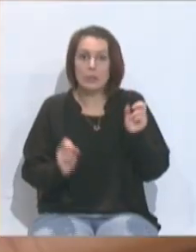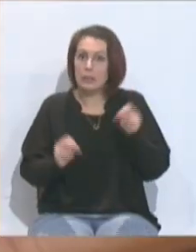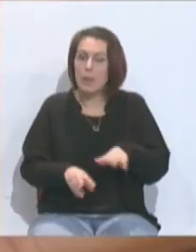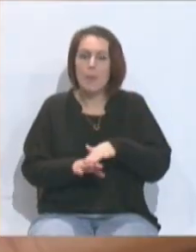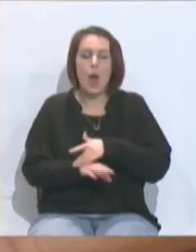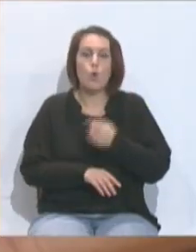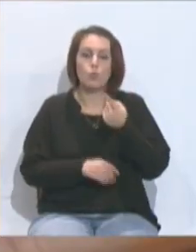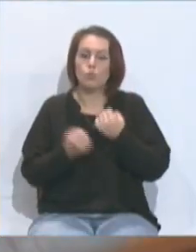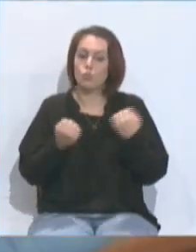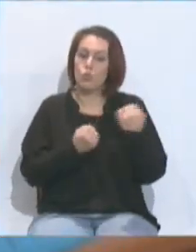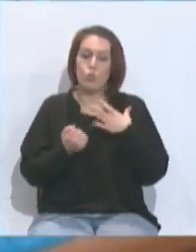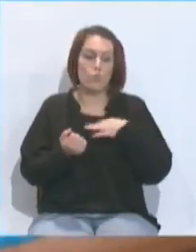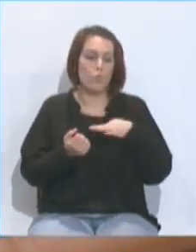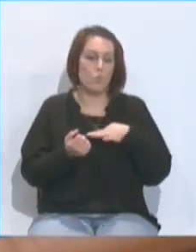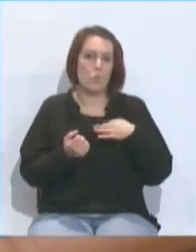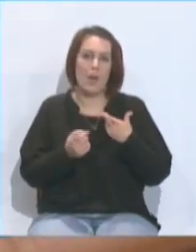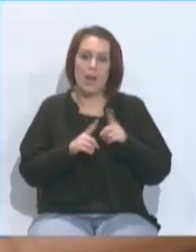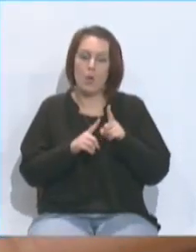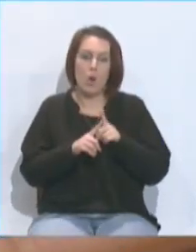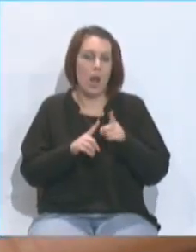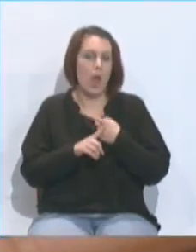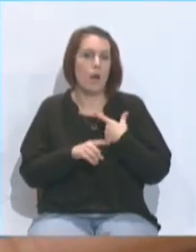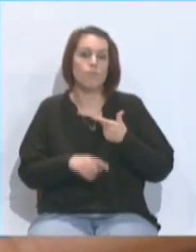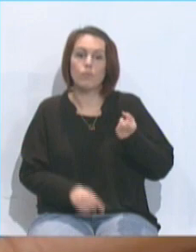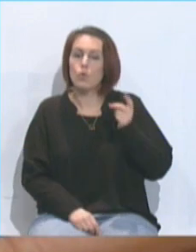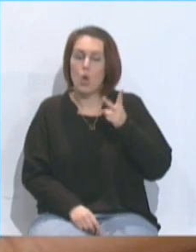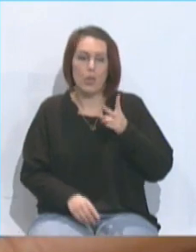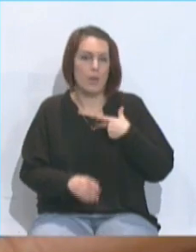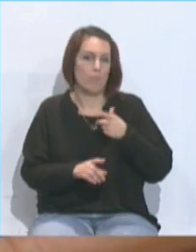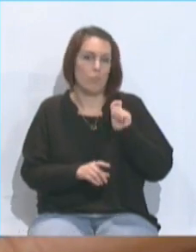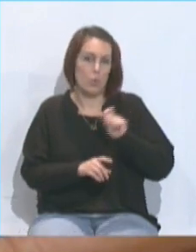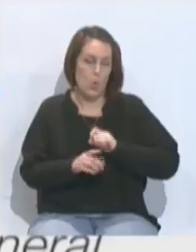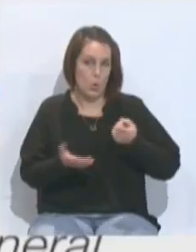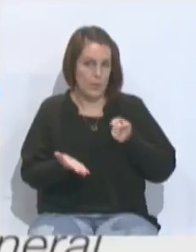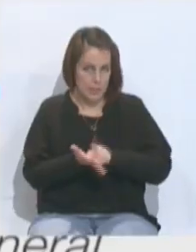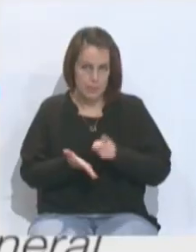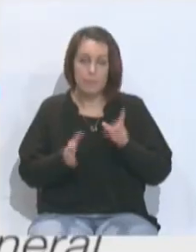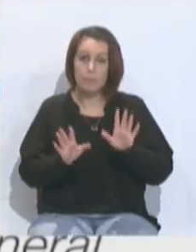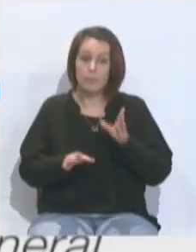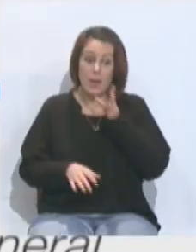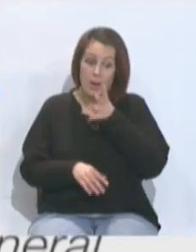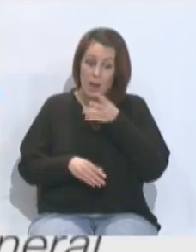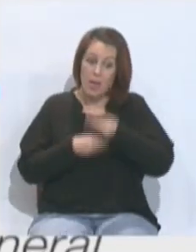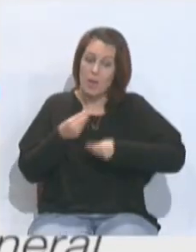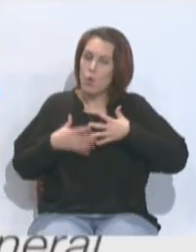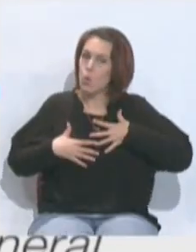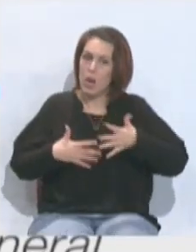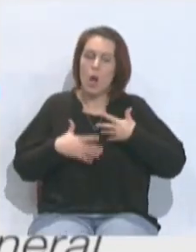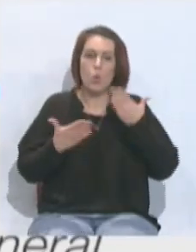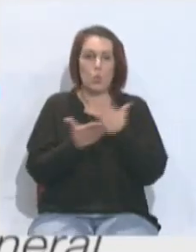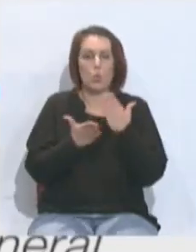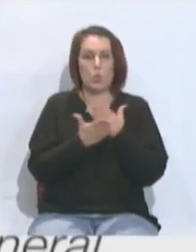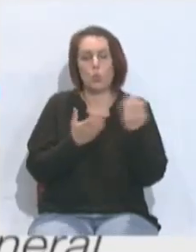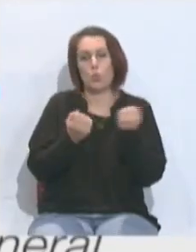que un conductor pueda recuperar su saldo inicial de puntos, los 12. Por otro lado, ahora la realización voluntaria de los cursos